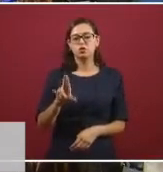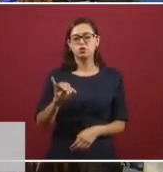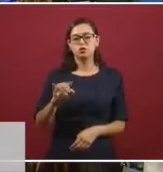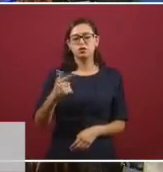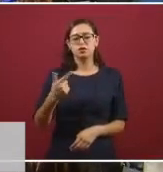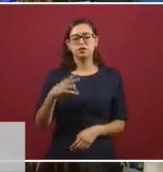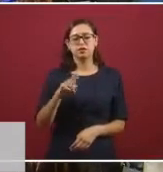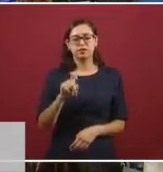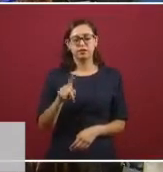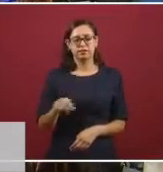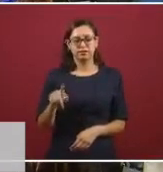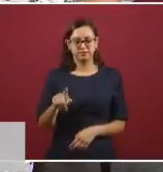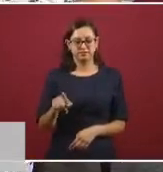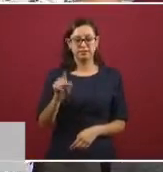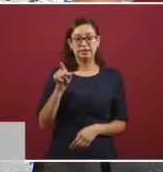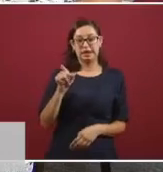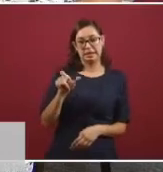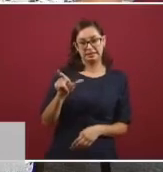privadas.